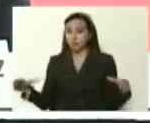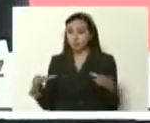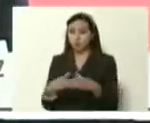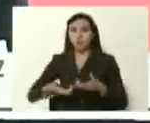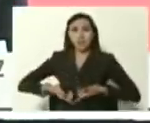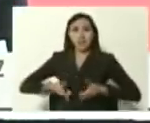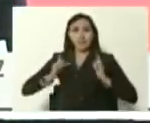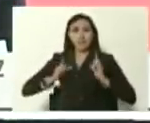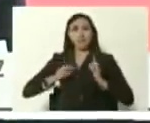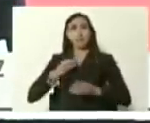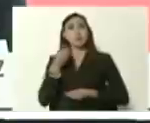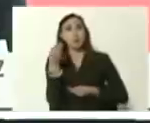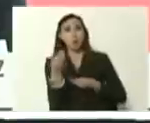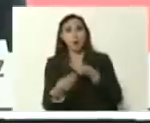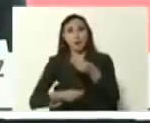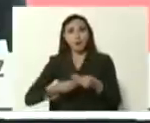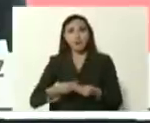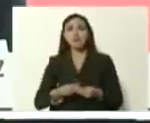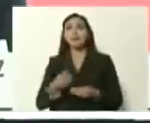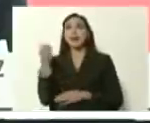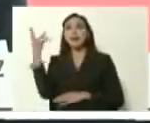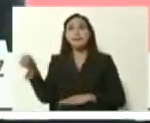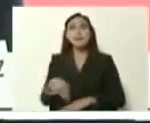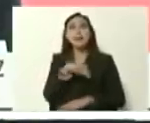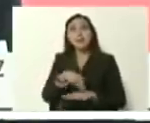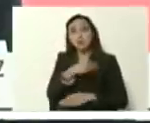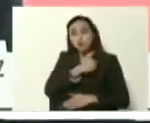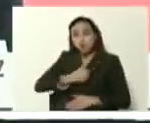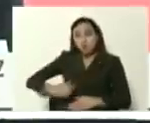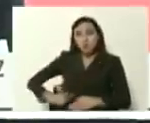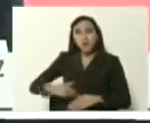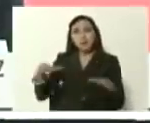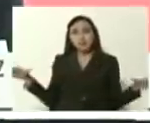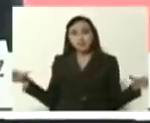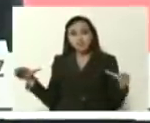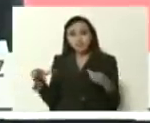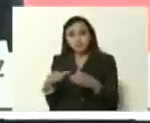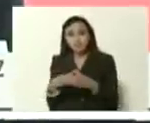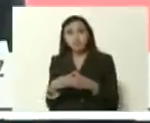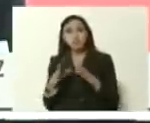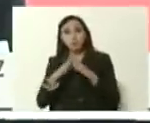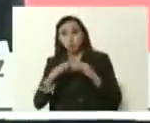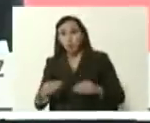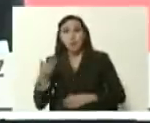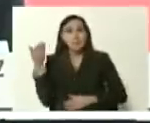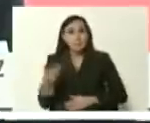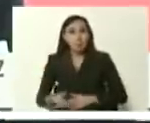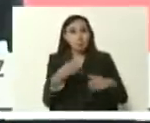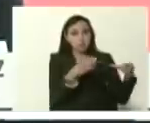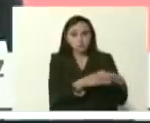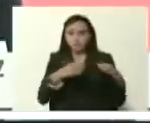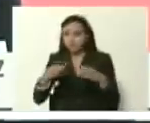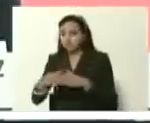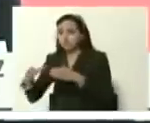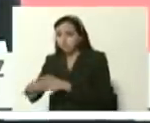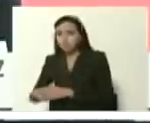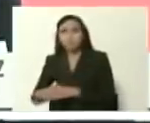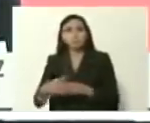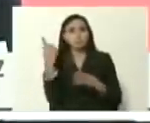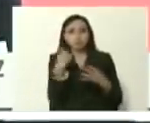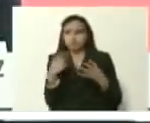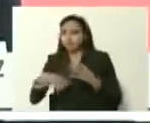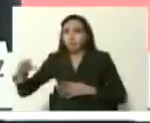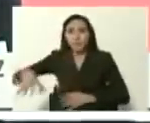permitido, querido presidente de la Asamblea, congregar aquí a las expresiones más importantes de diversas partes del